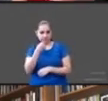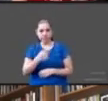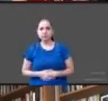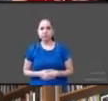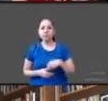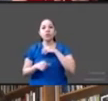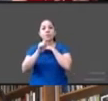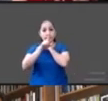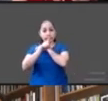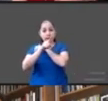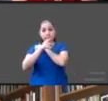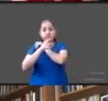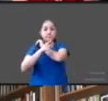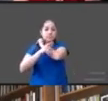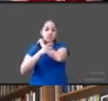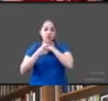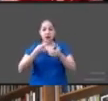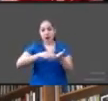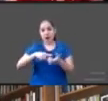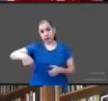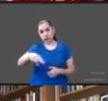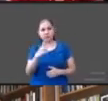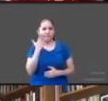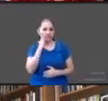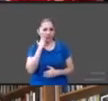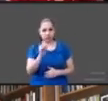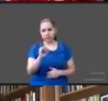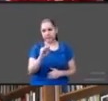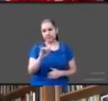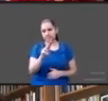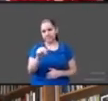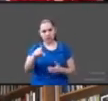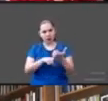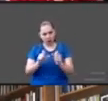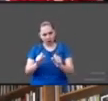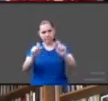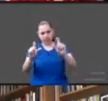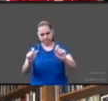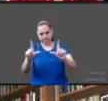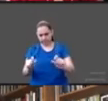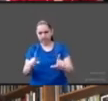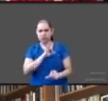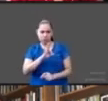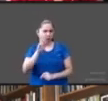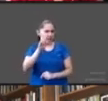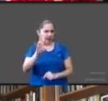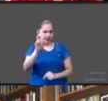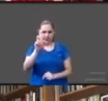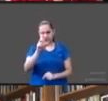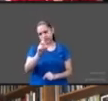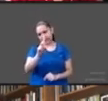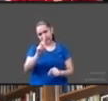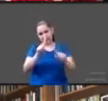sitio de Facebook de CIPINA, se encuentran los 30, y también en el canal de YouTube. Pasamos, por favor.